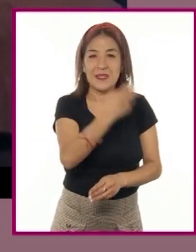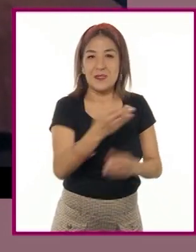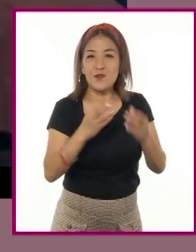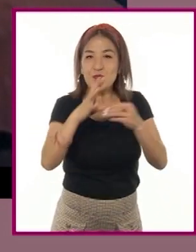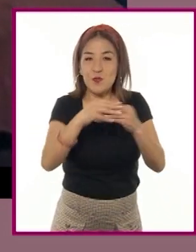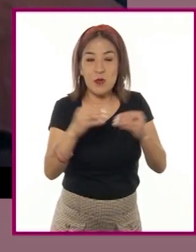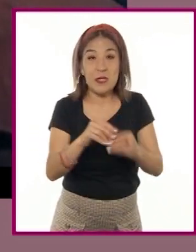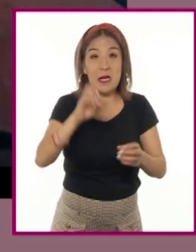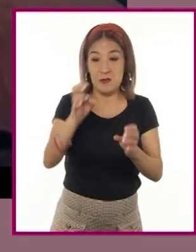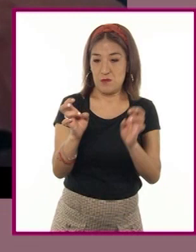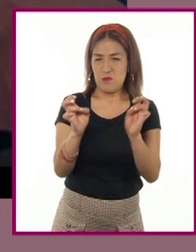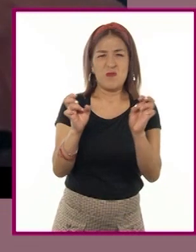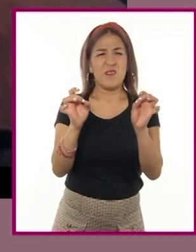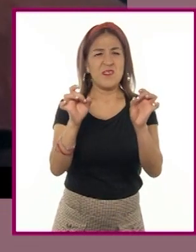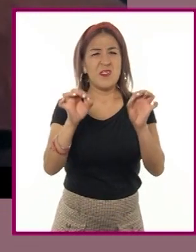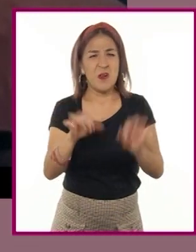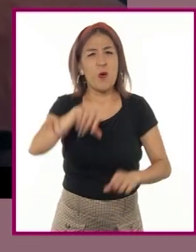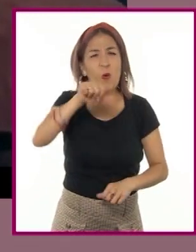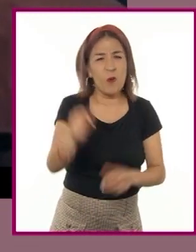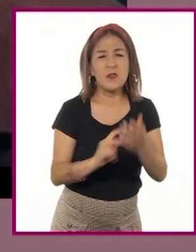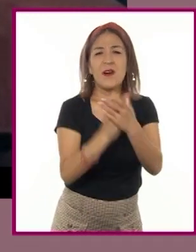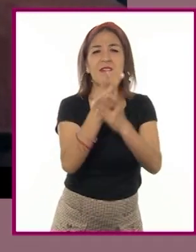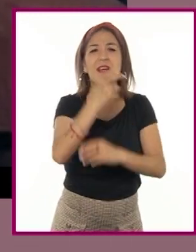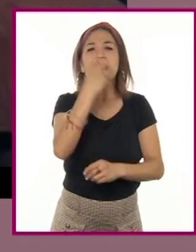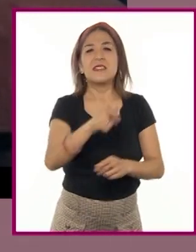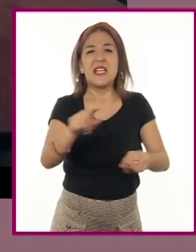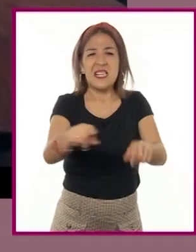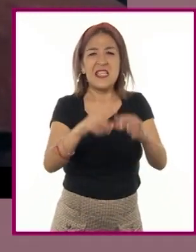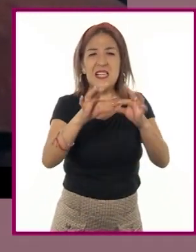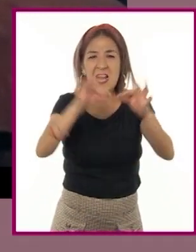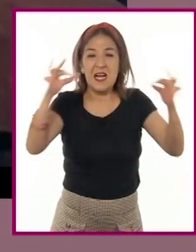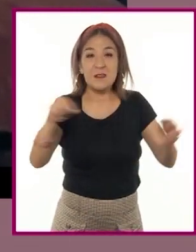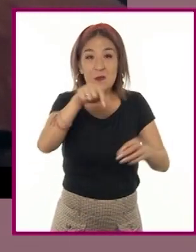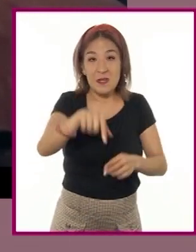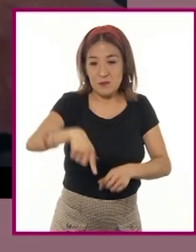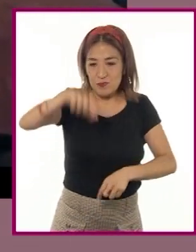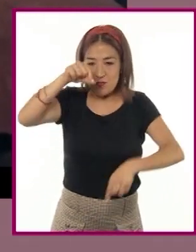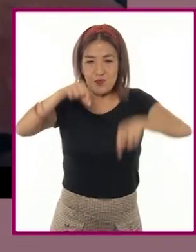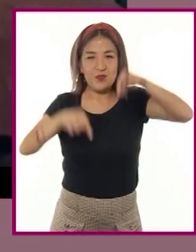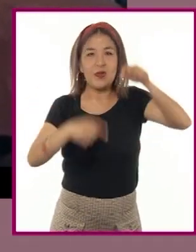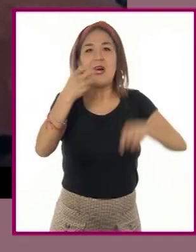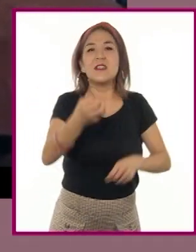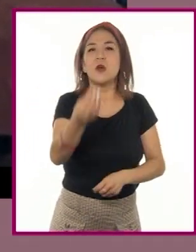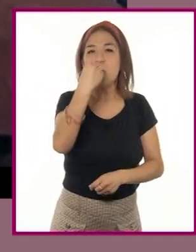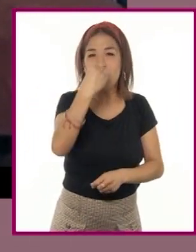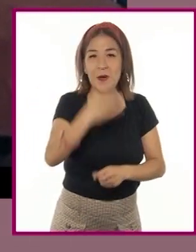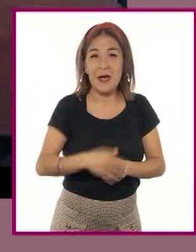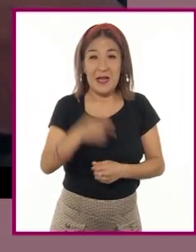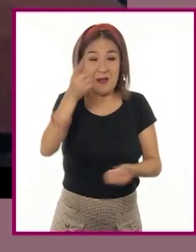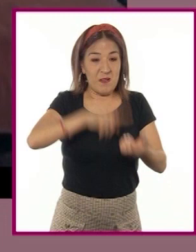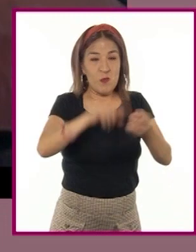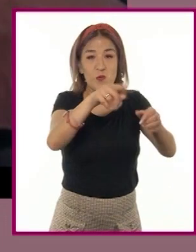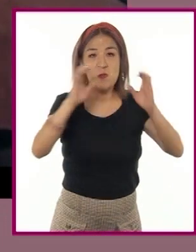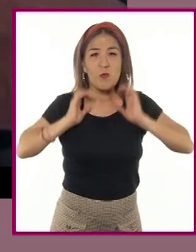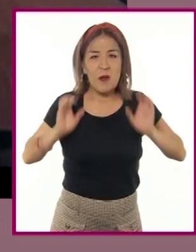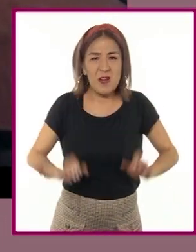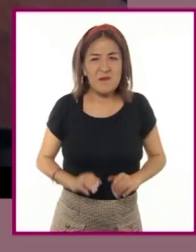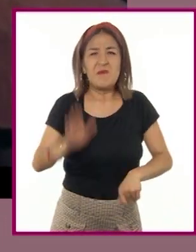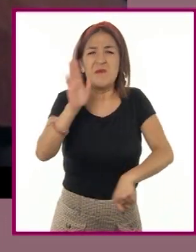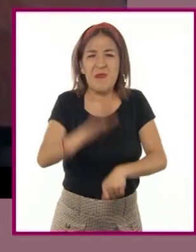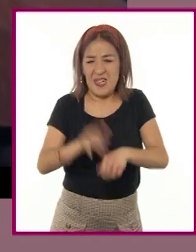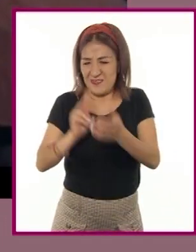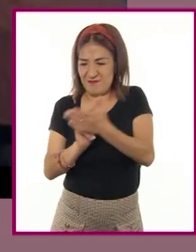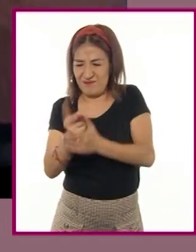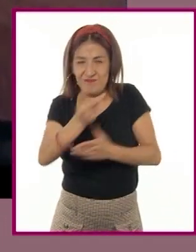De las uñas otra suerte de maíz largo, que es cereal que comen ahora, y del resto del cuerpo le salieron muchos otros frutos,